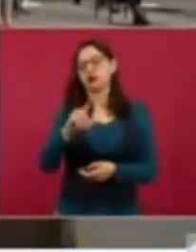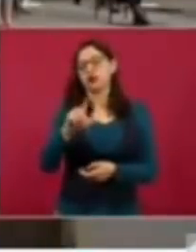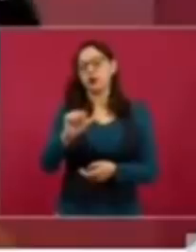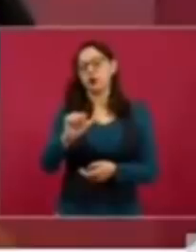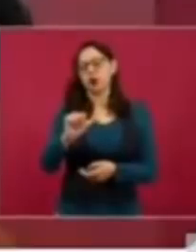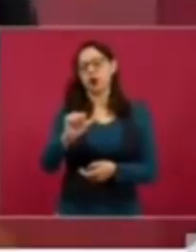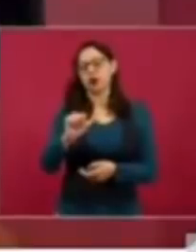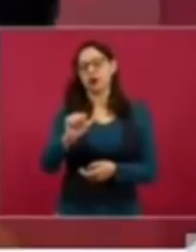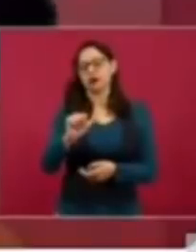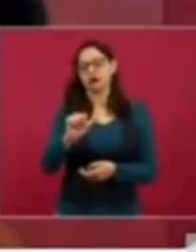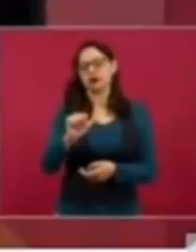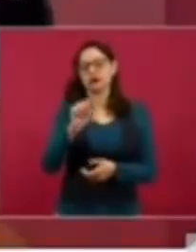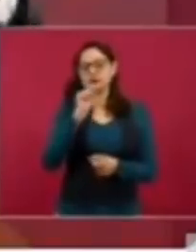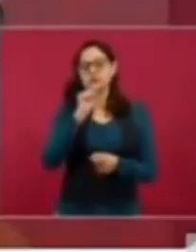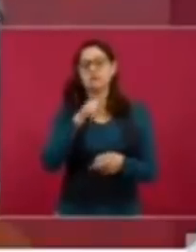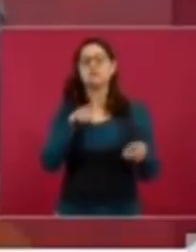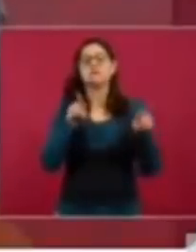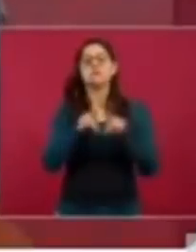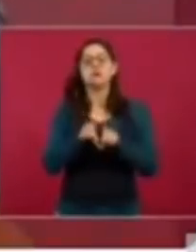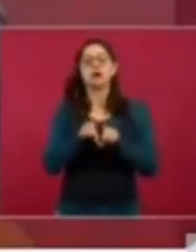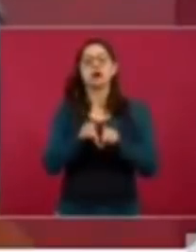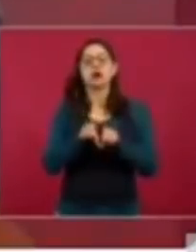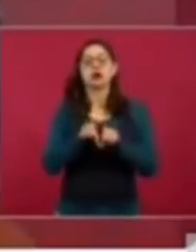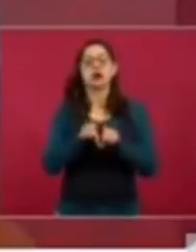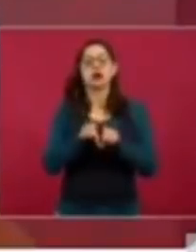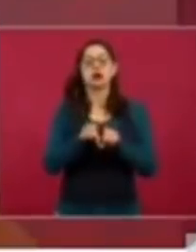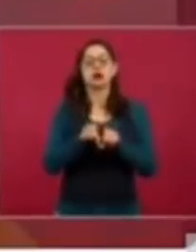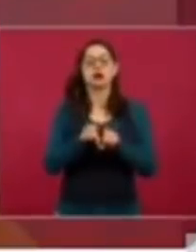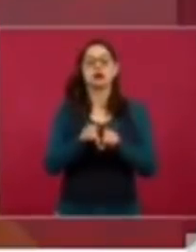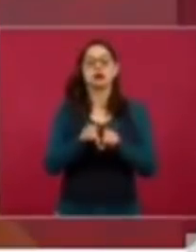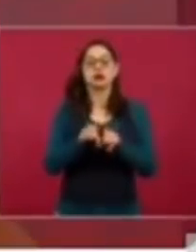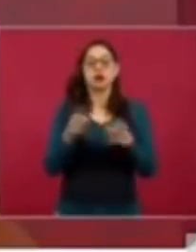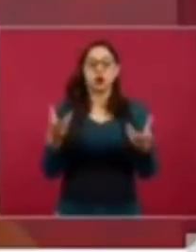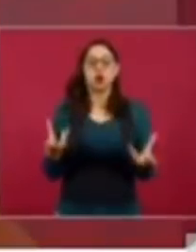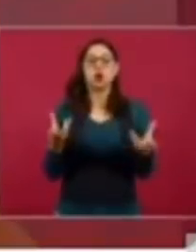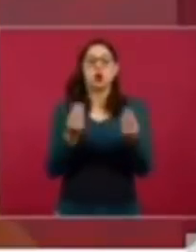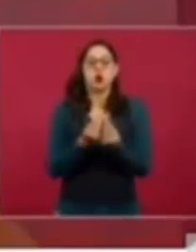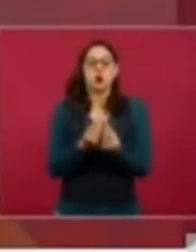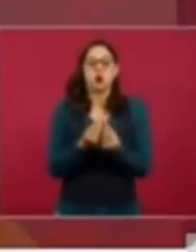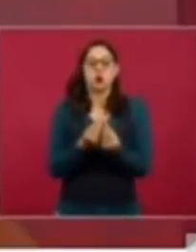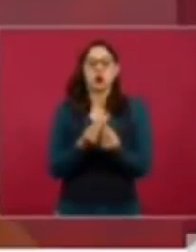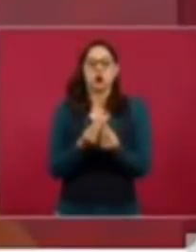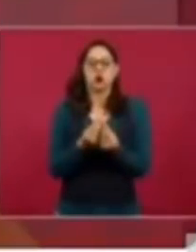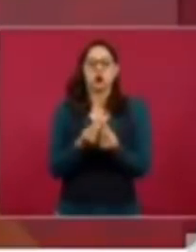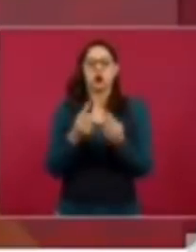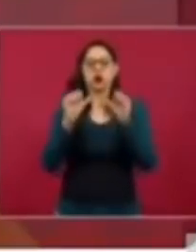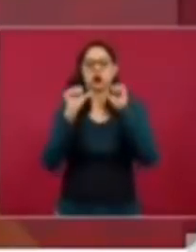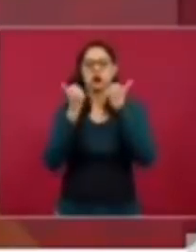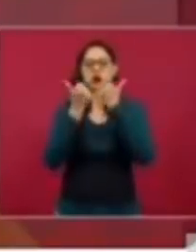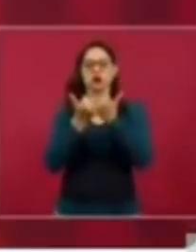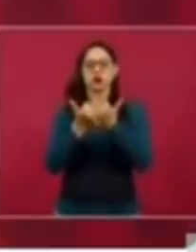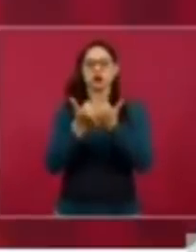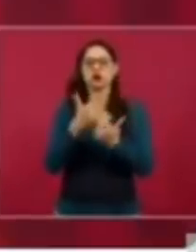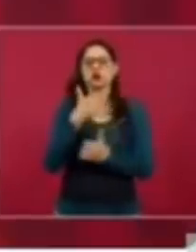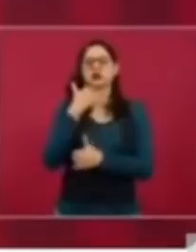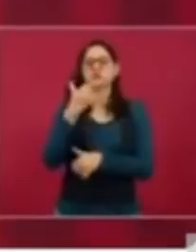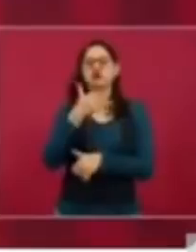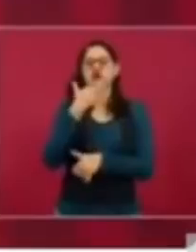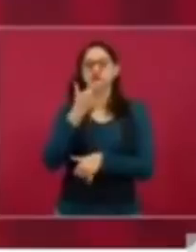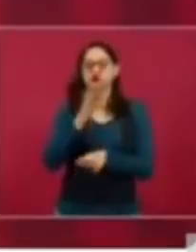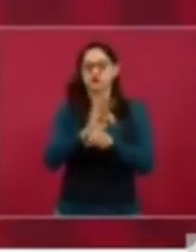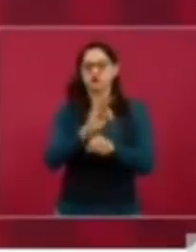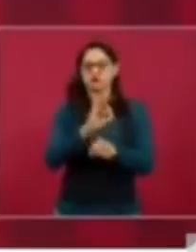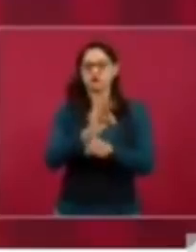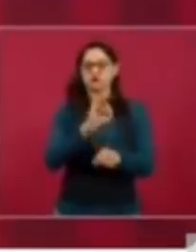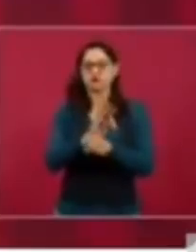con el grupo d mexicanos en favor de la corrupción